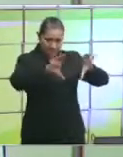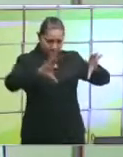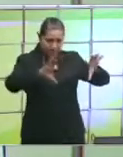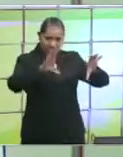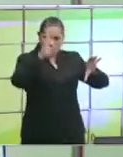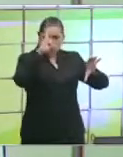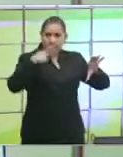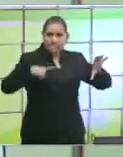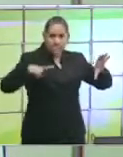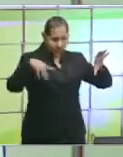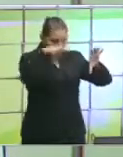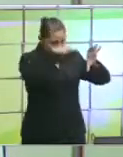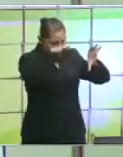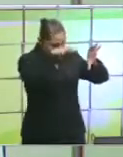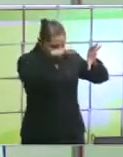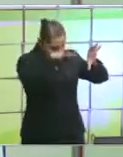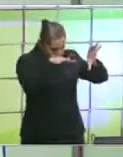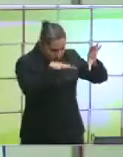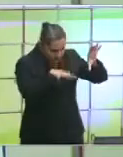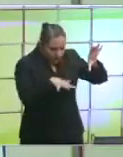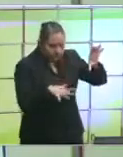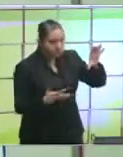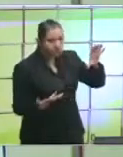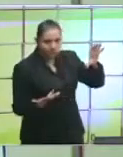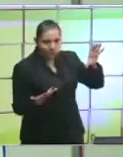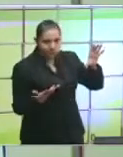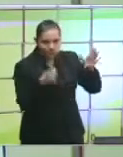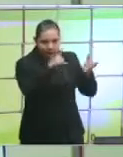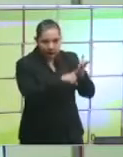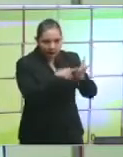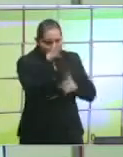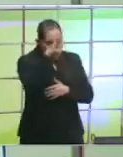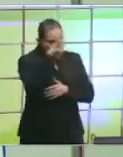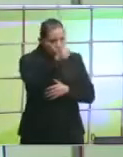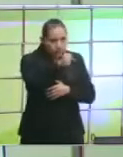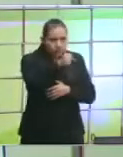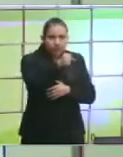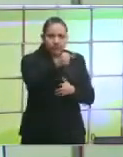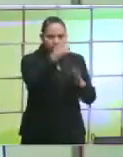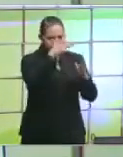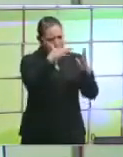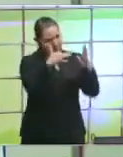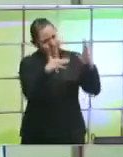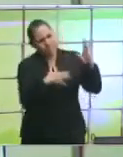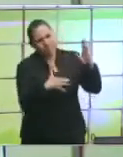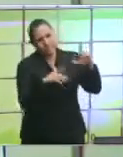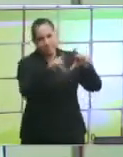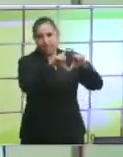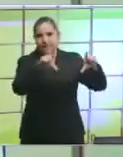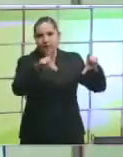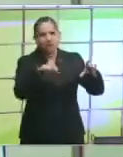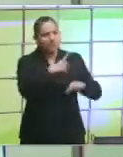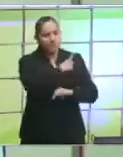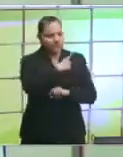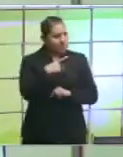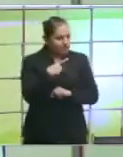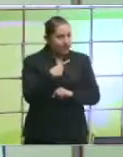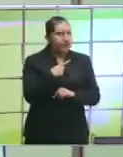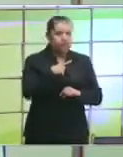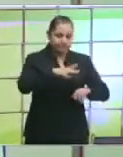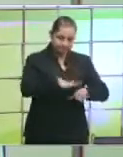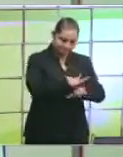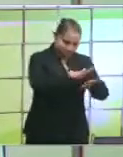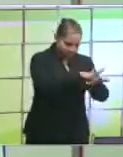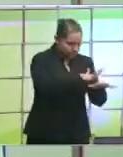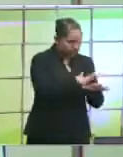mucho trabajo asir el concepto entonces hubo que reconfigurar las formas de aprendizaje de